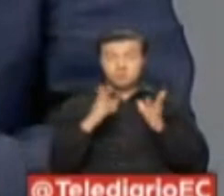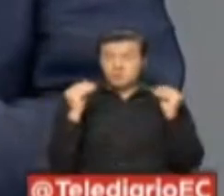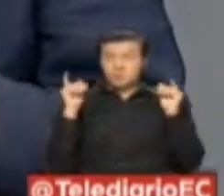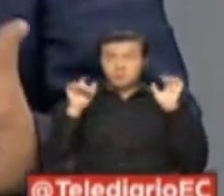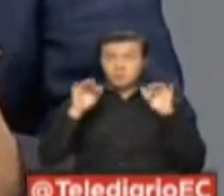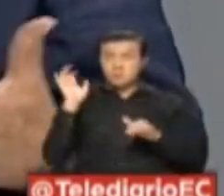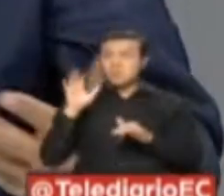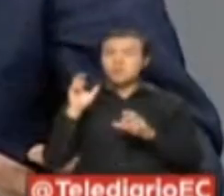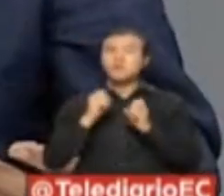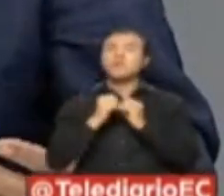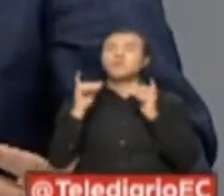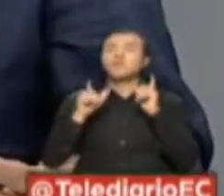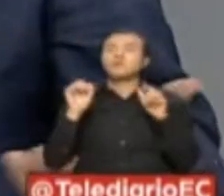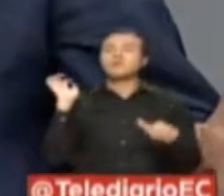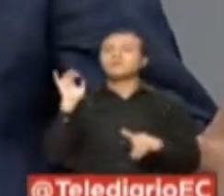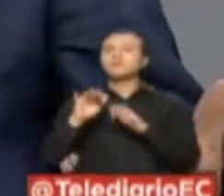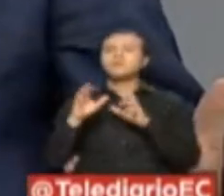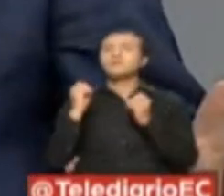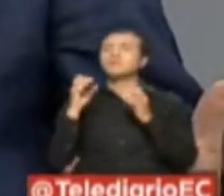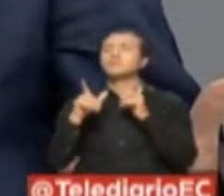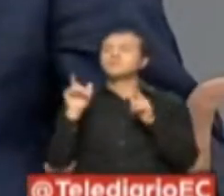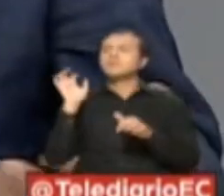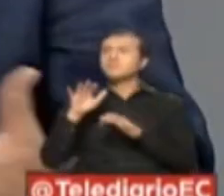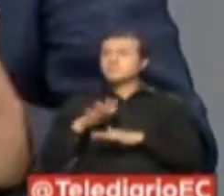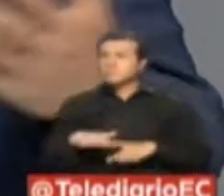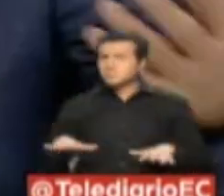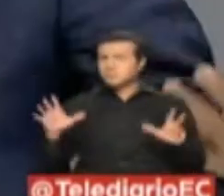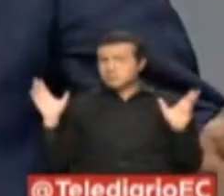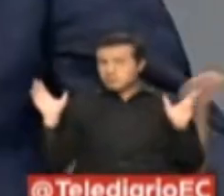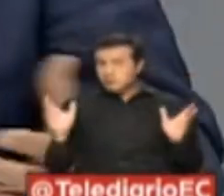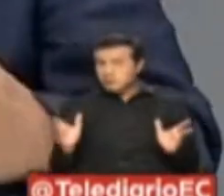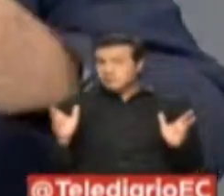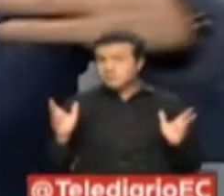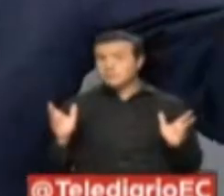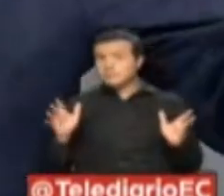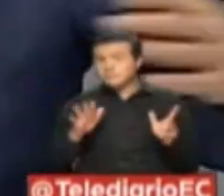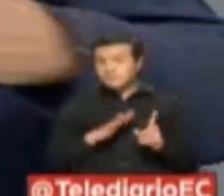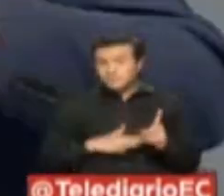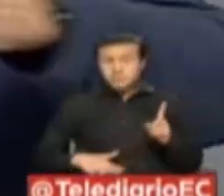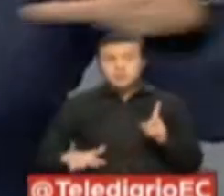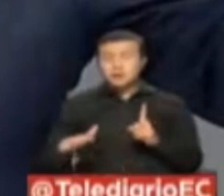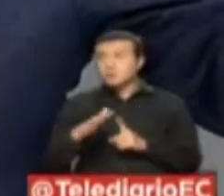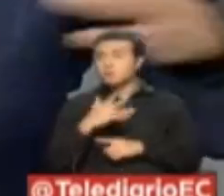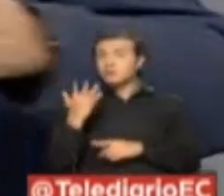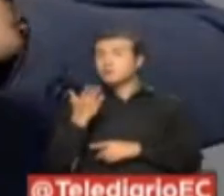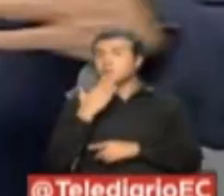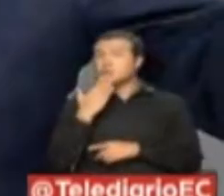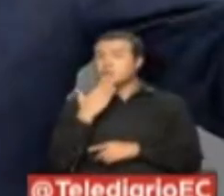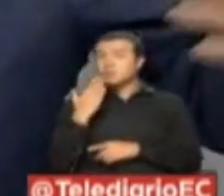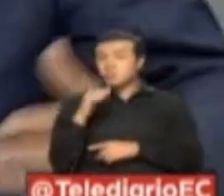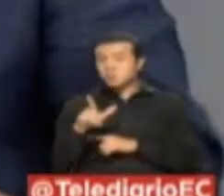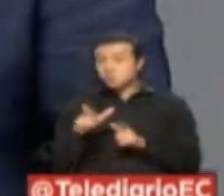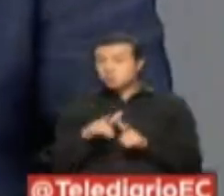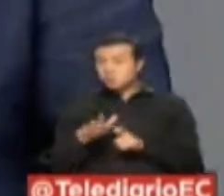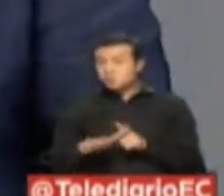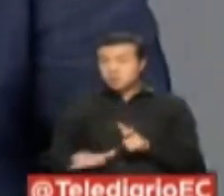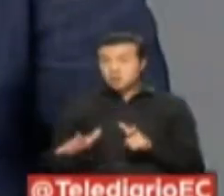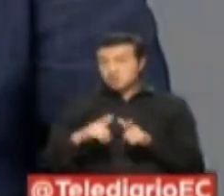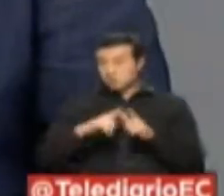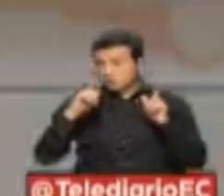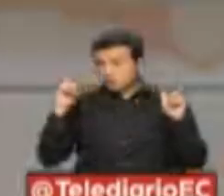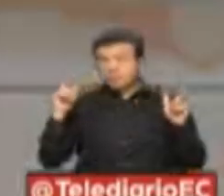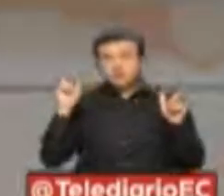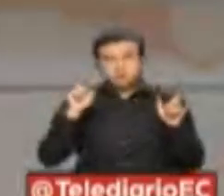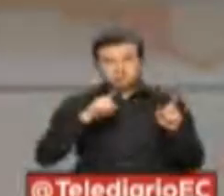que capacidad para recibir a tantas personas es un ambiente es una instalación grande